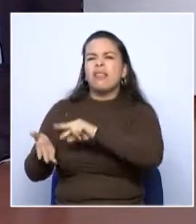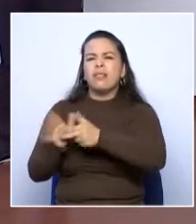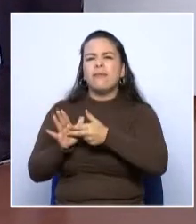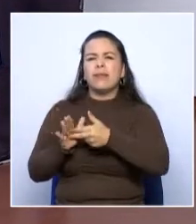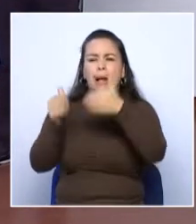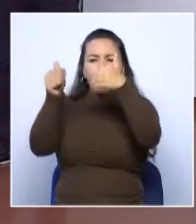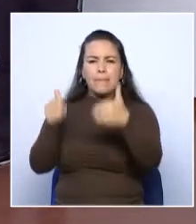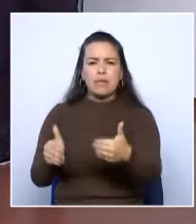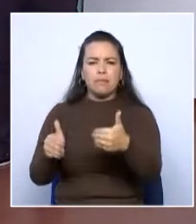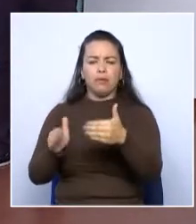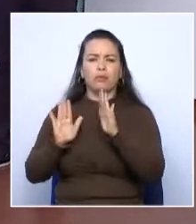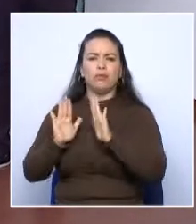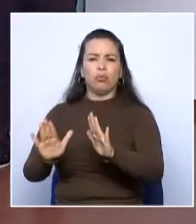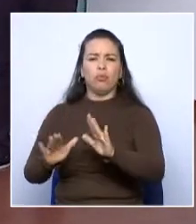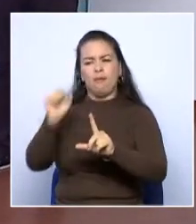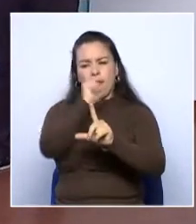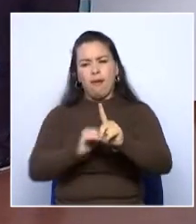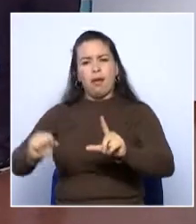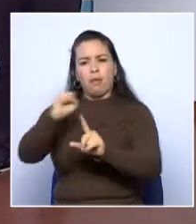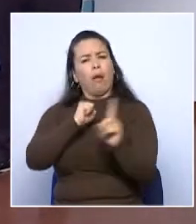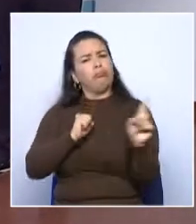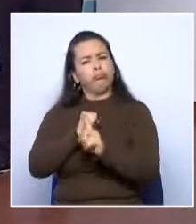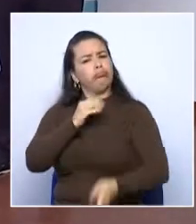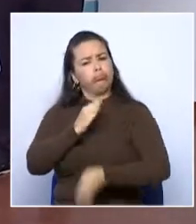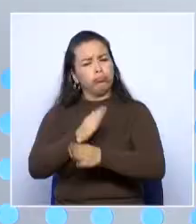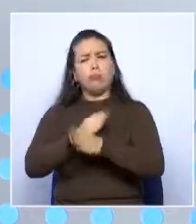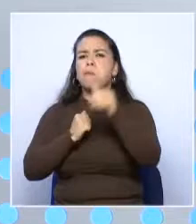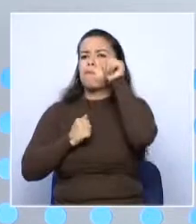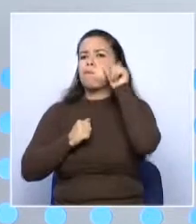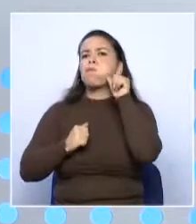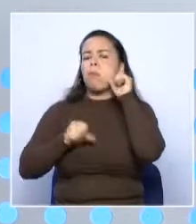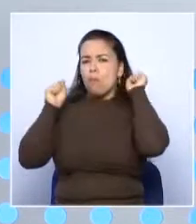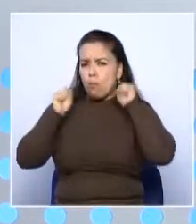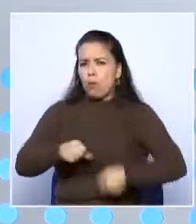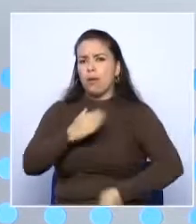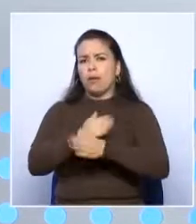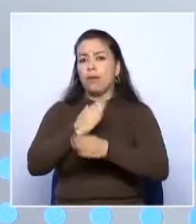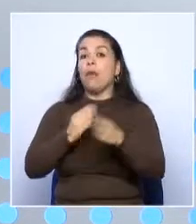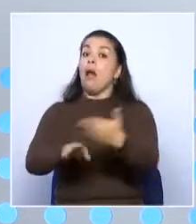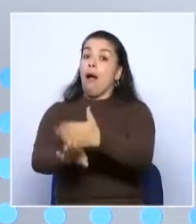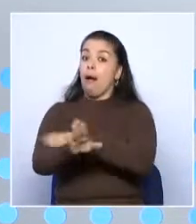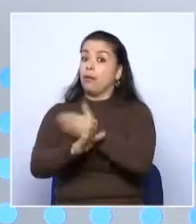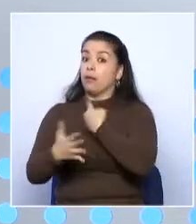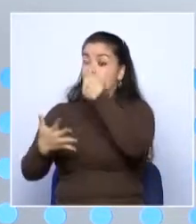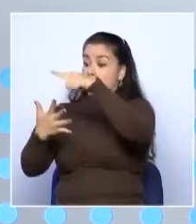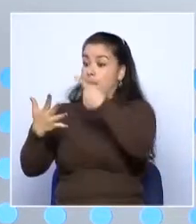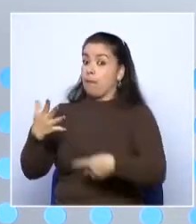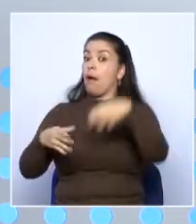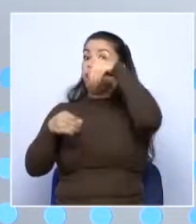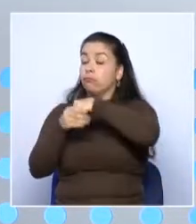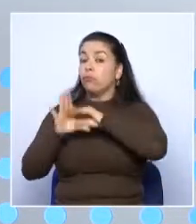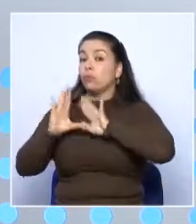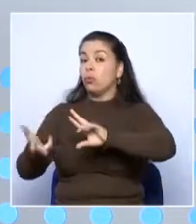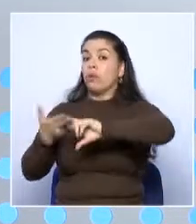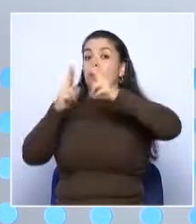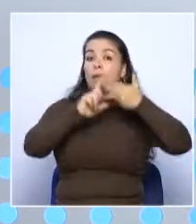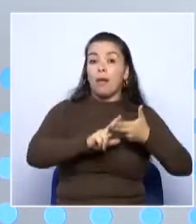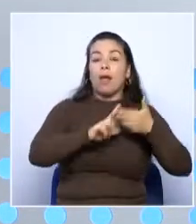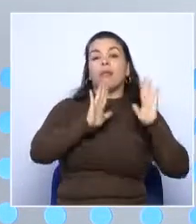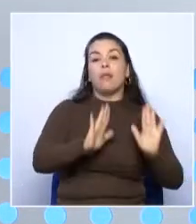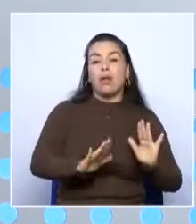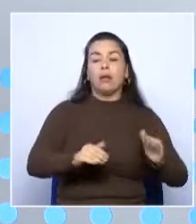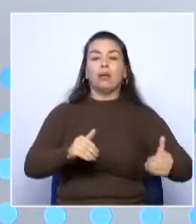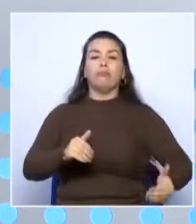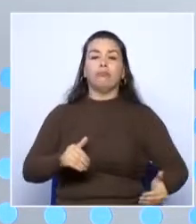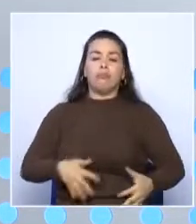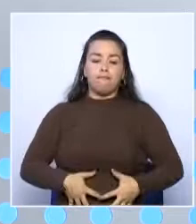de ecografías a realizar en el embarazo. Obviamente está todo protocolizado de acuerdo a lo que es el crecimiento, pues,